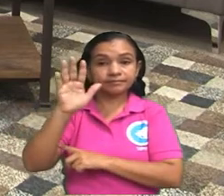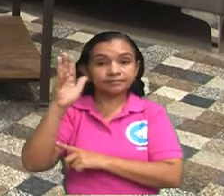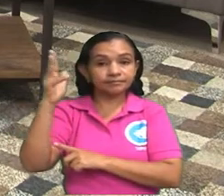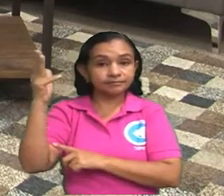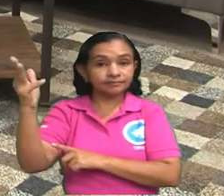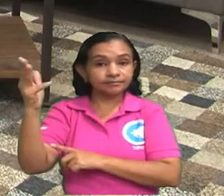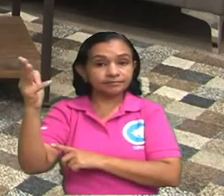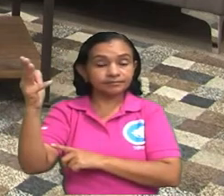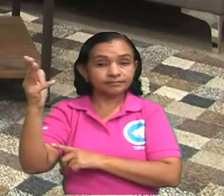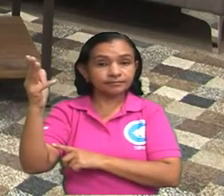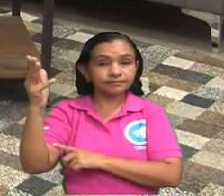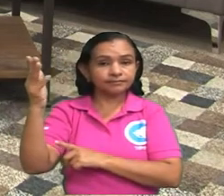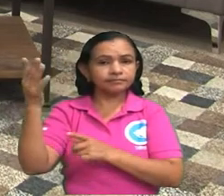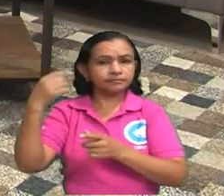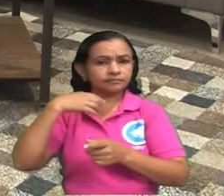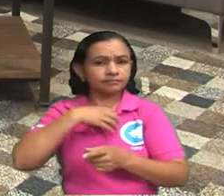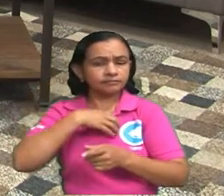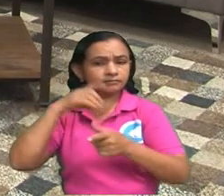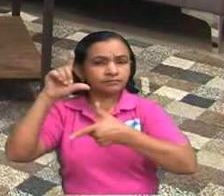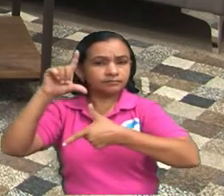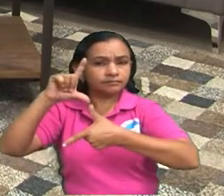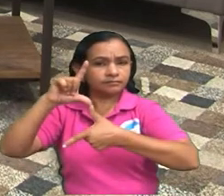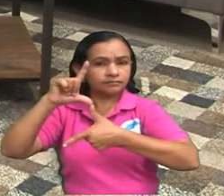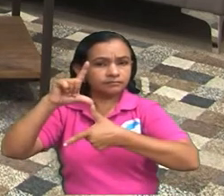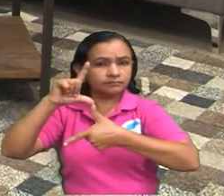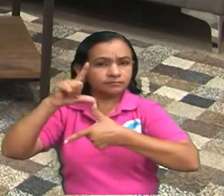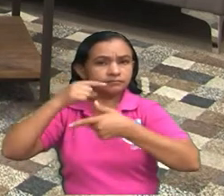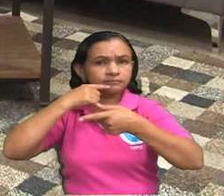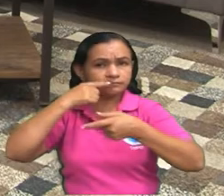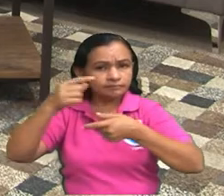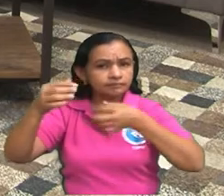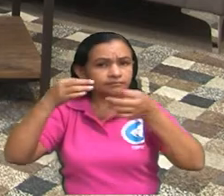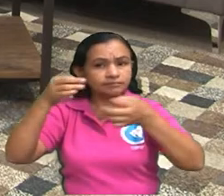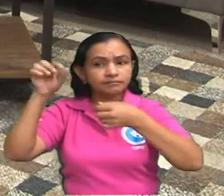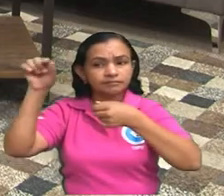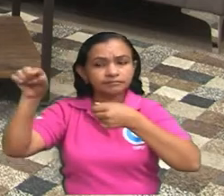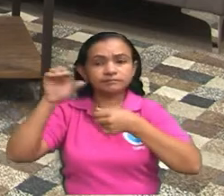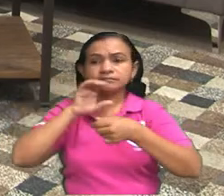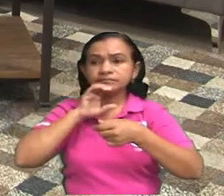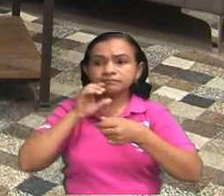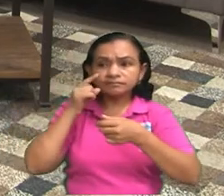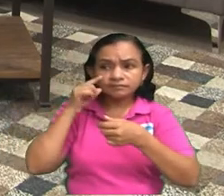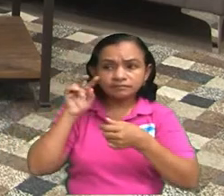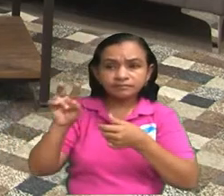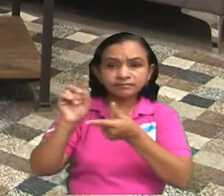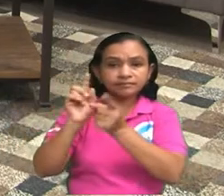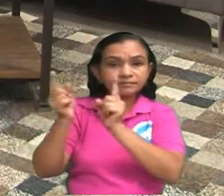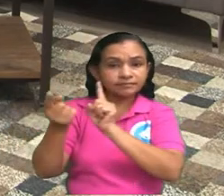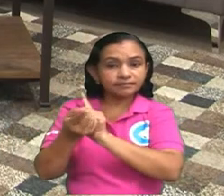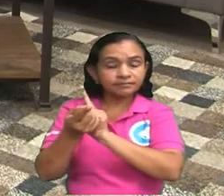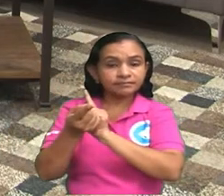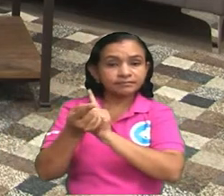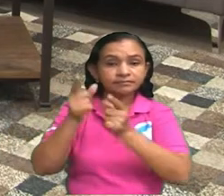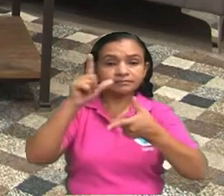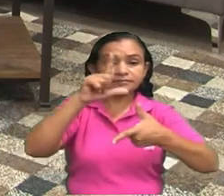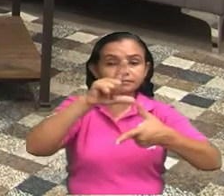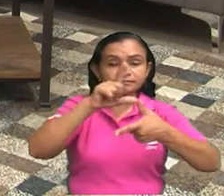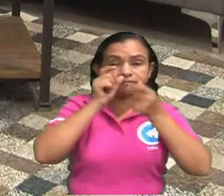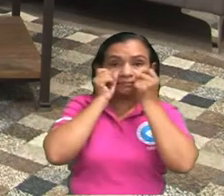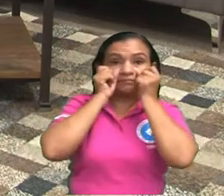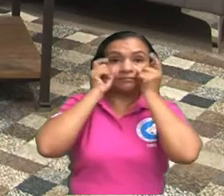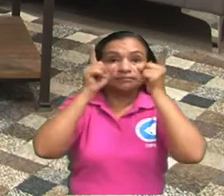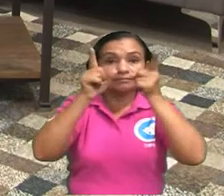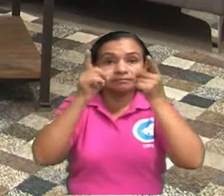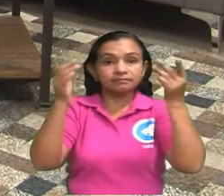es la conciencia crítica de Latinoamérica, primero, ¿verdad? Con esta revolución, Latinoamérica despierta